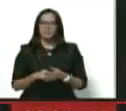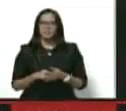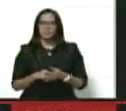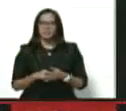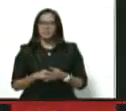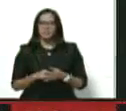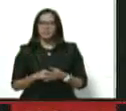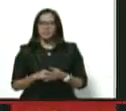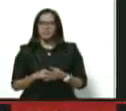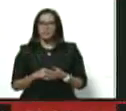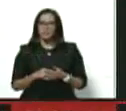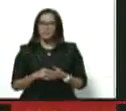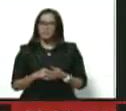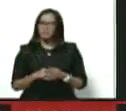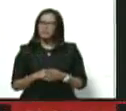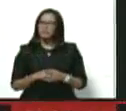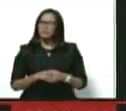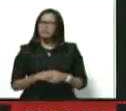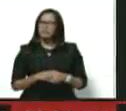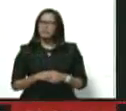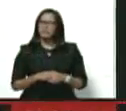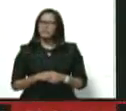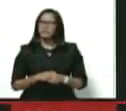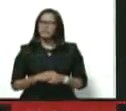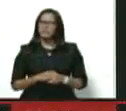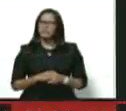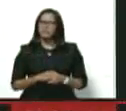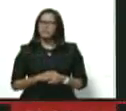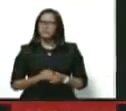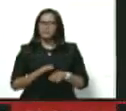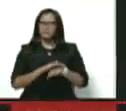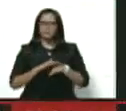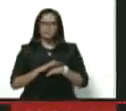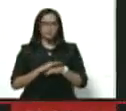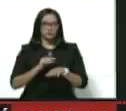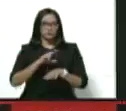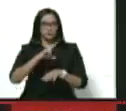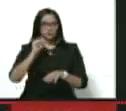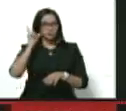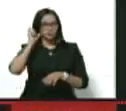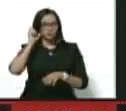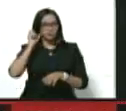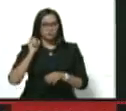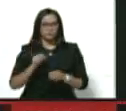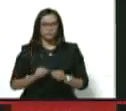bailado salsa en la calle 8 de Miami. Y dije, con conocimiento de campo,